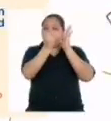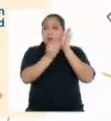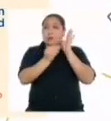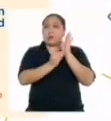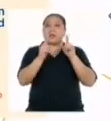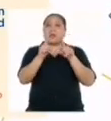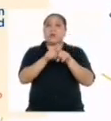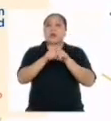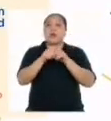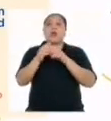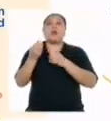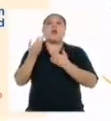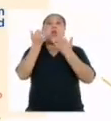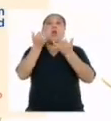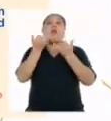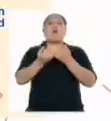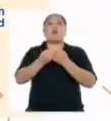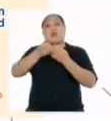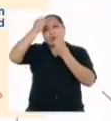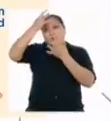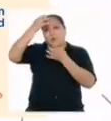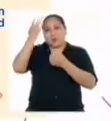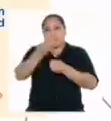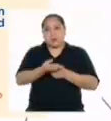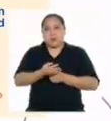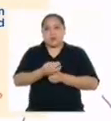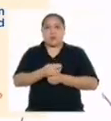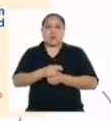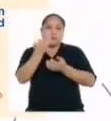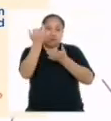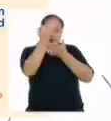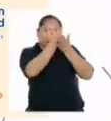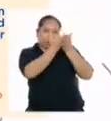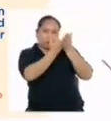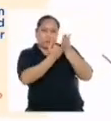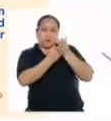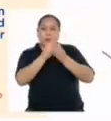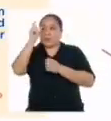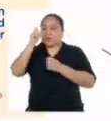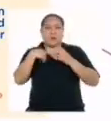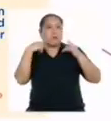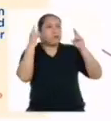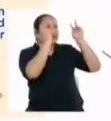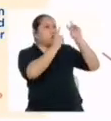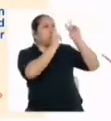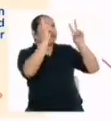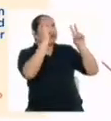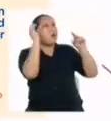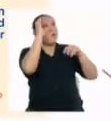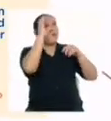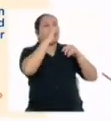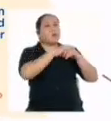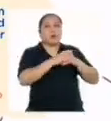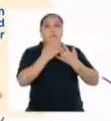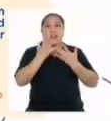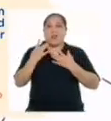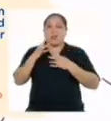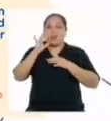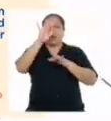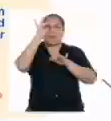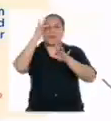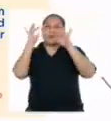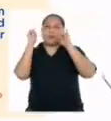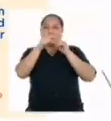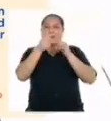y actualidad del contenido y del diseño. La persona que se detiene a observar un mural busca los trabajos atractivos